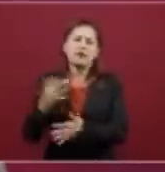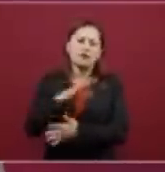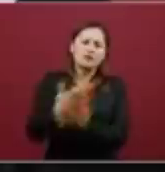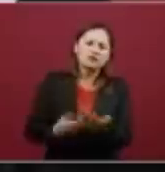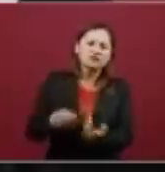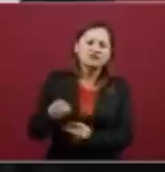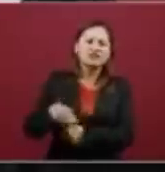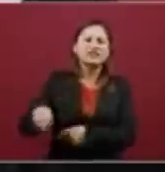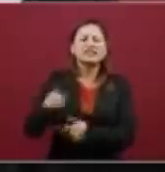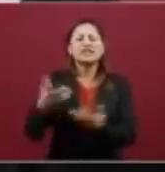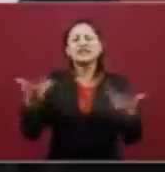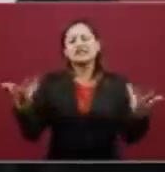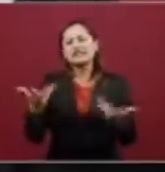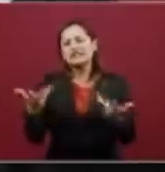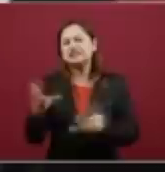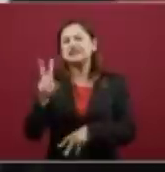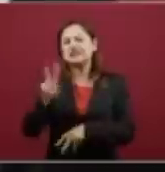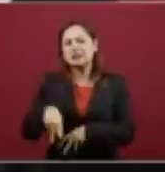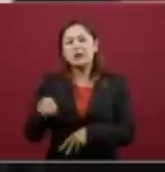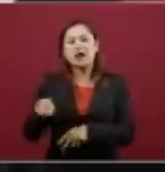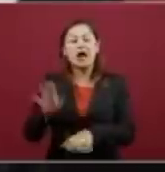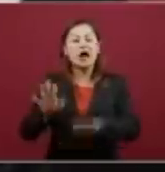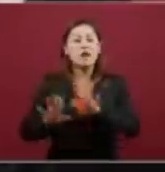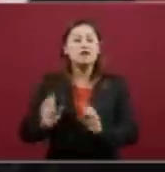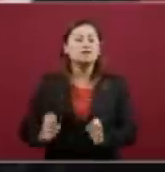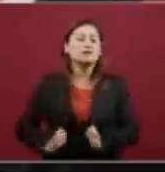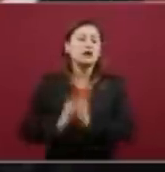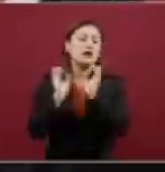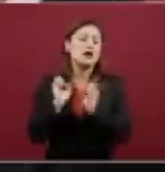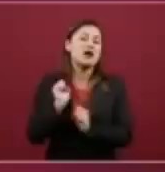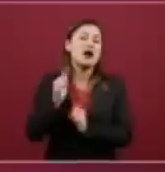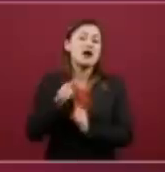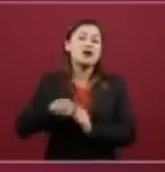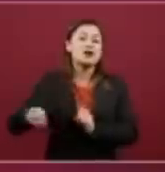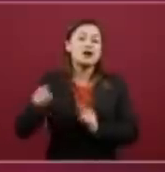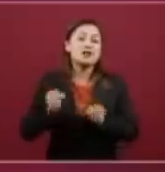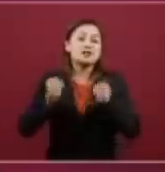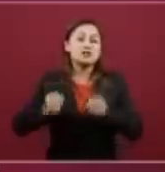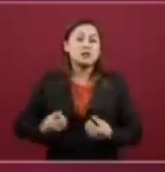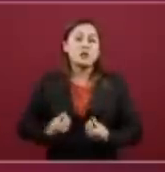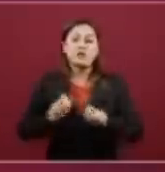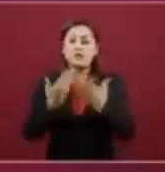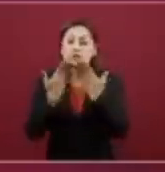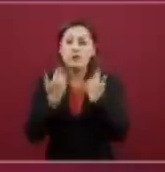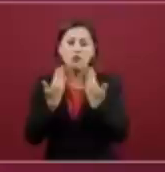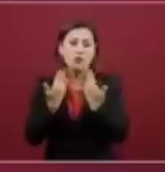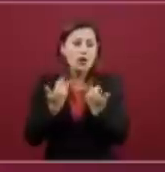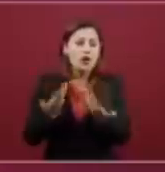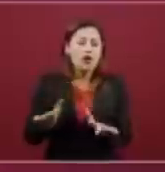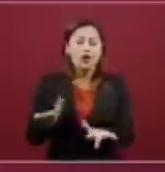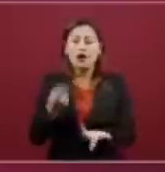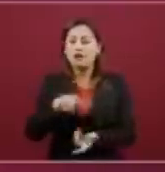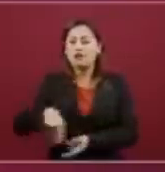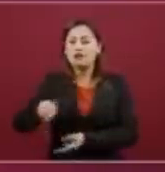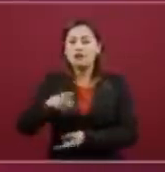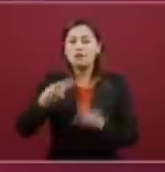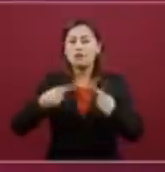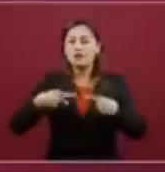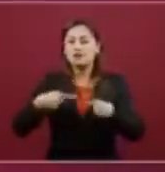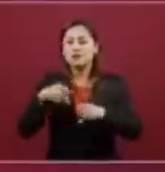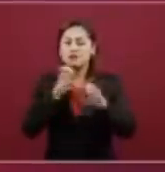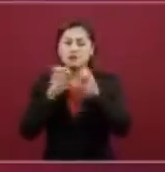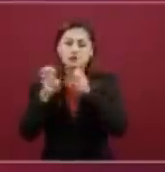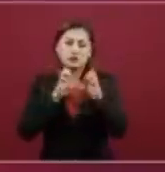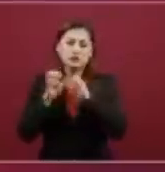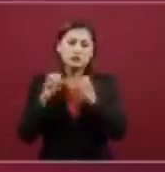esta naturaleza, no cuentan con seguro de vida, no cuentan la mayor parte de los medios con ningún tipo de protección social